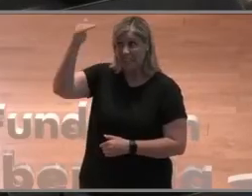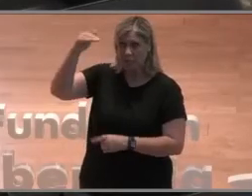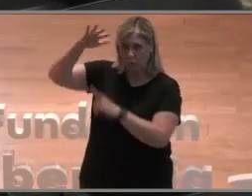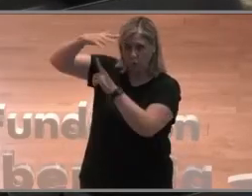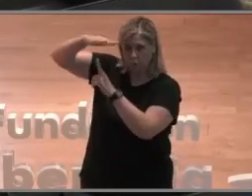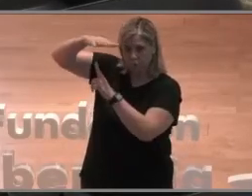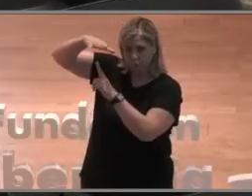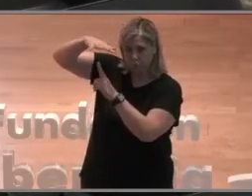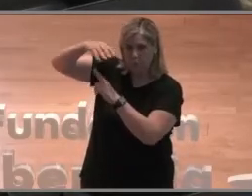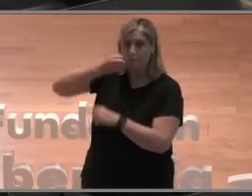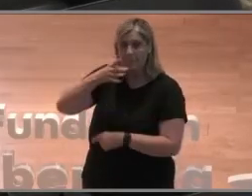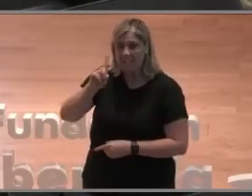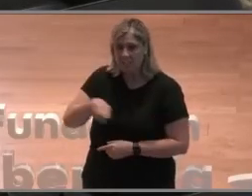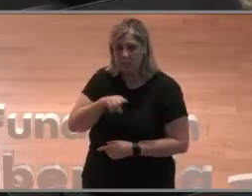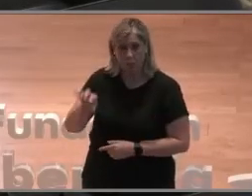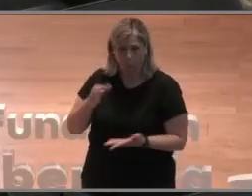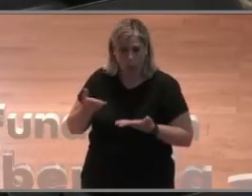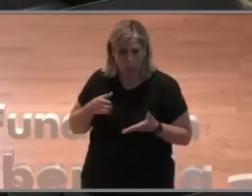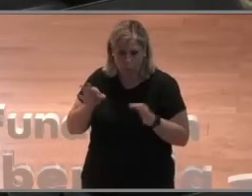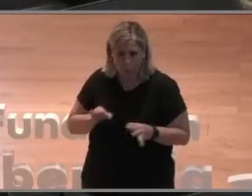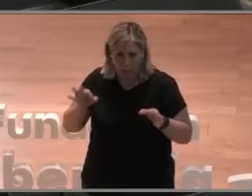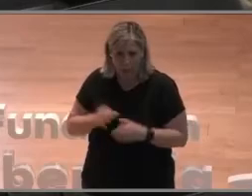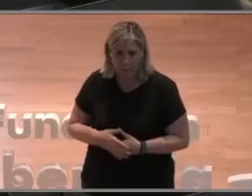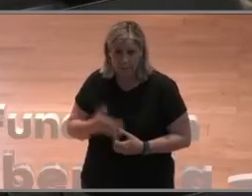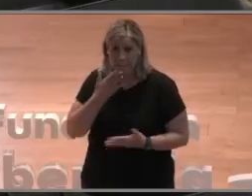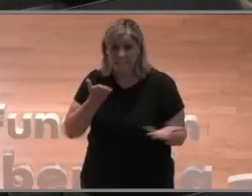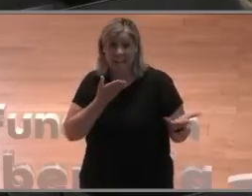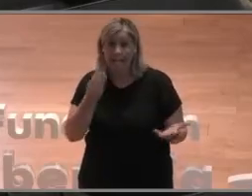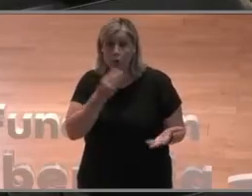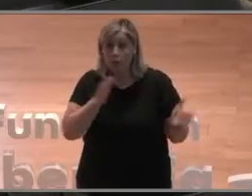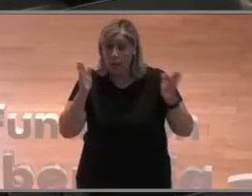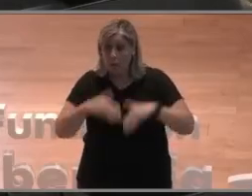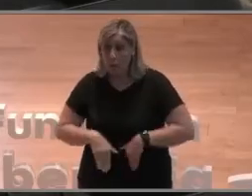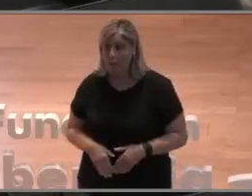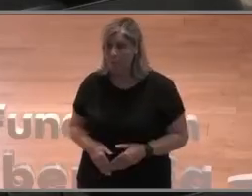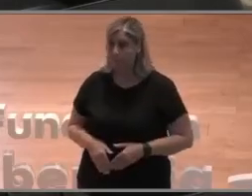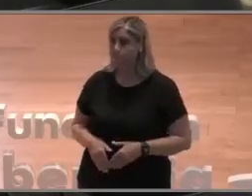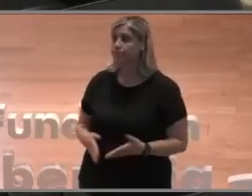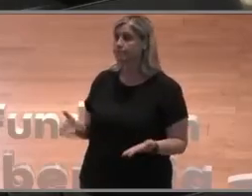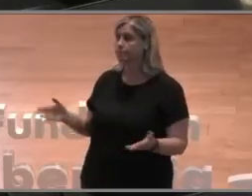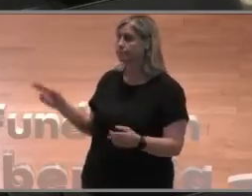no ayuda a nada caso de que no tengas aire acondicionado? Solamente eso.